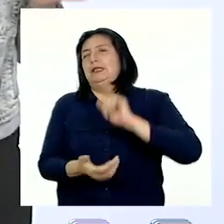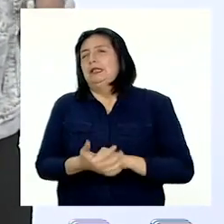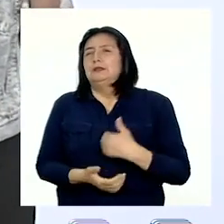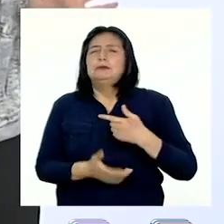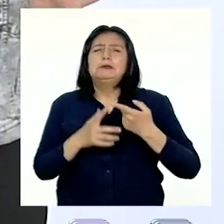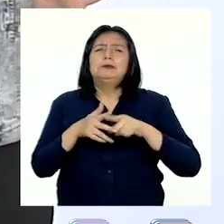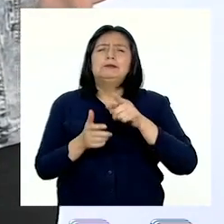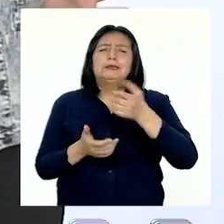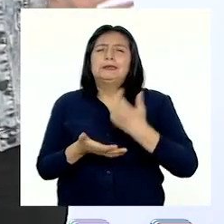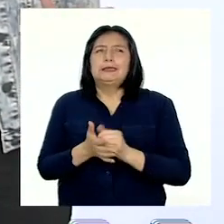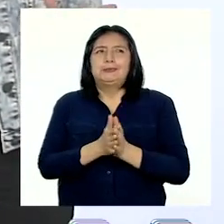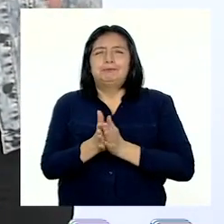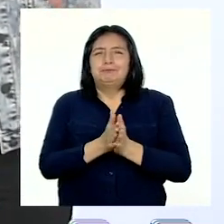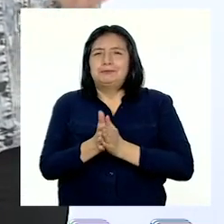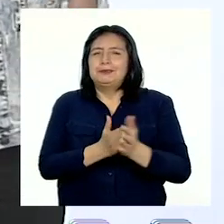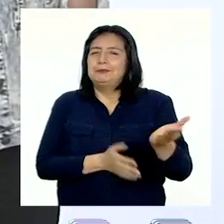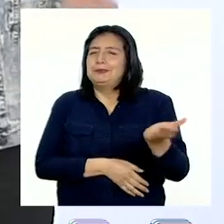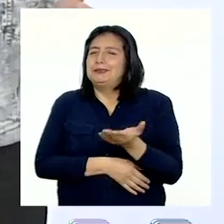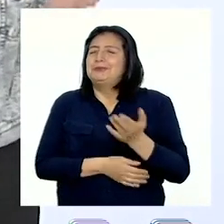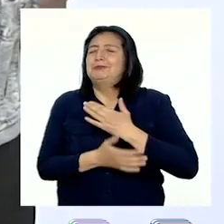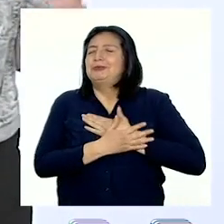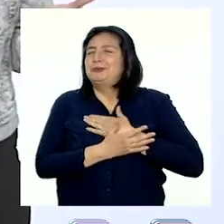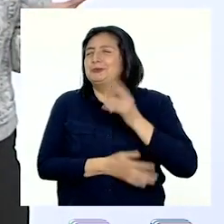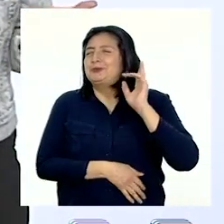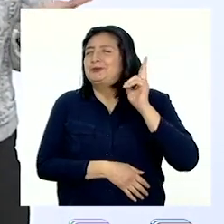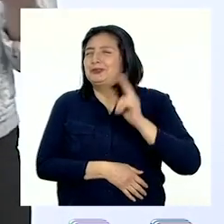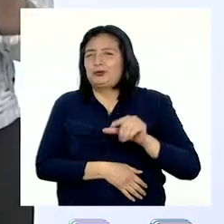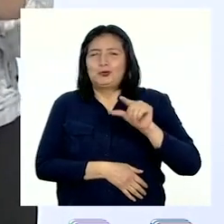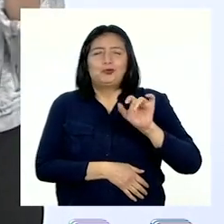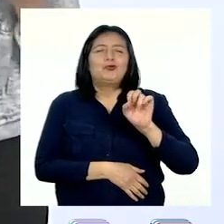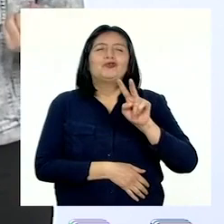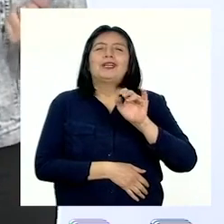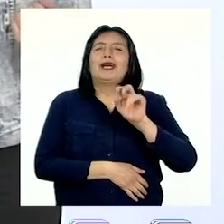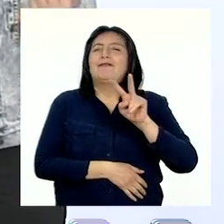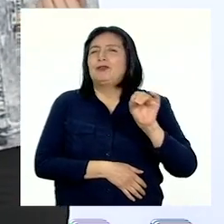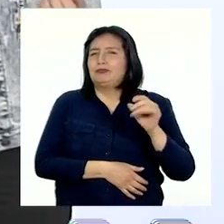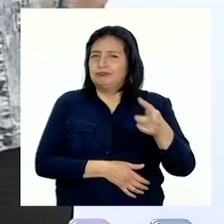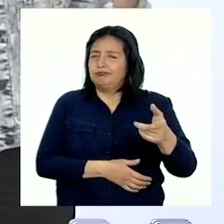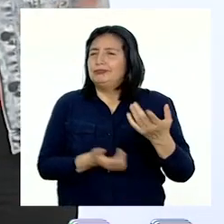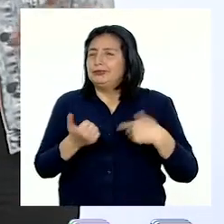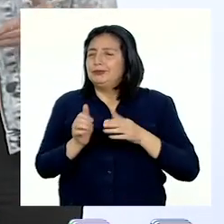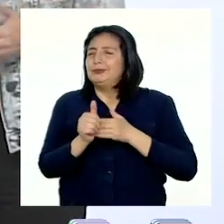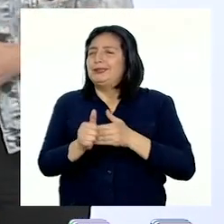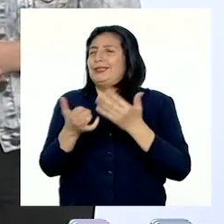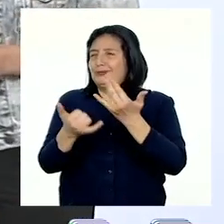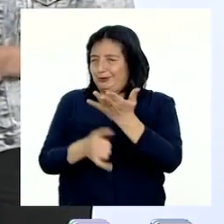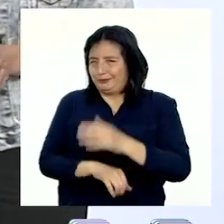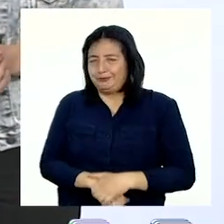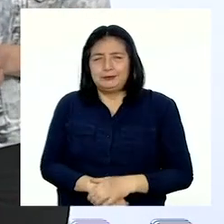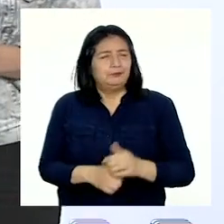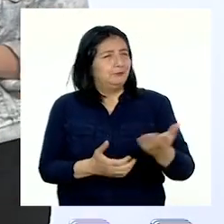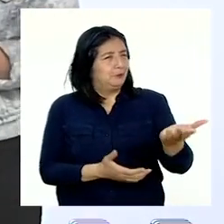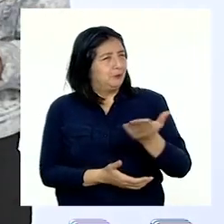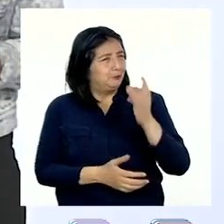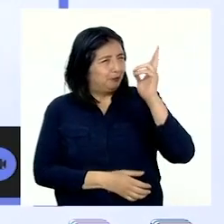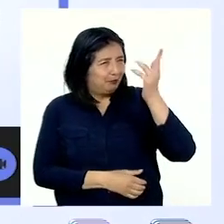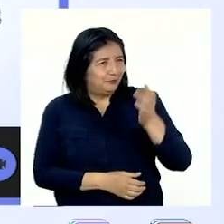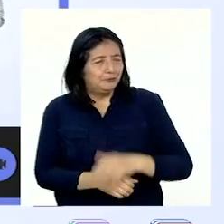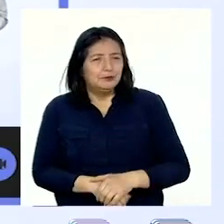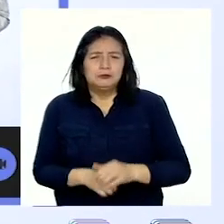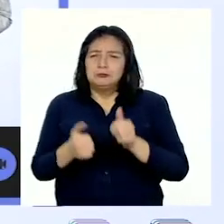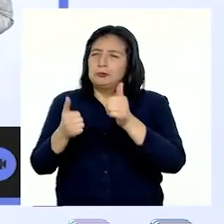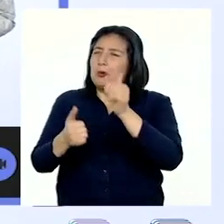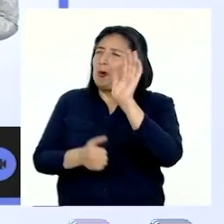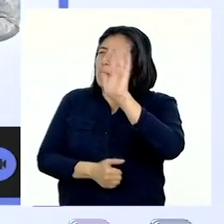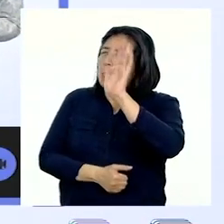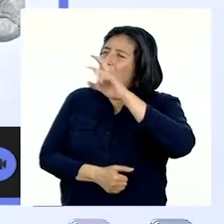Vamos a comenzar esta súper actividad invitando a nuestro querido profesor Gustavo, quien será nuestro aliado y guía el día de hoy. ¡Bienvenido, profesor!